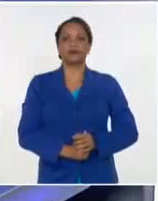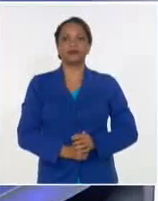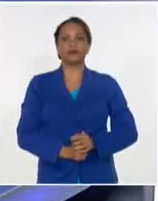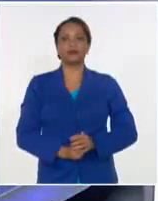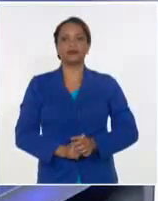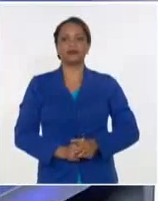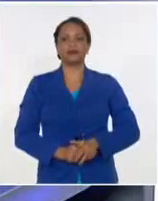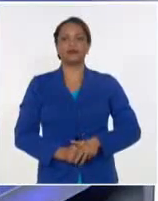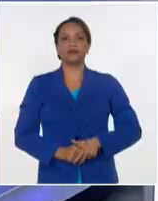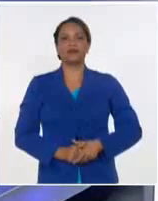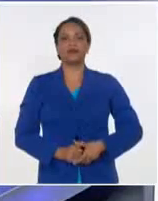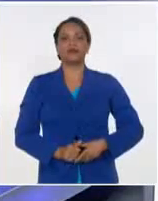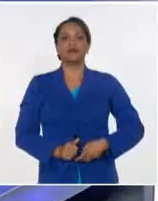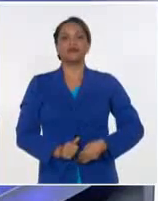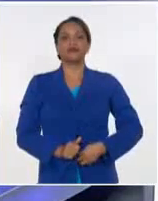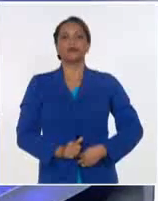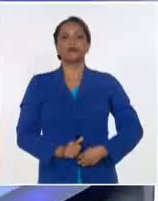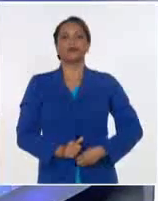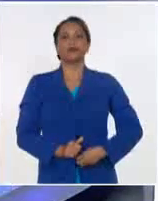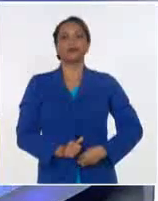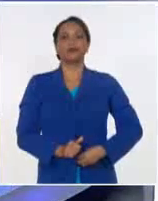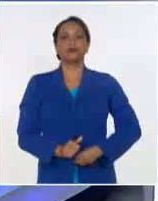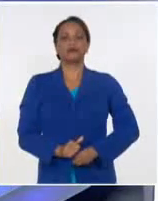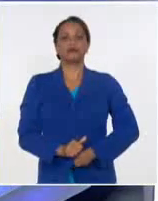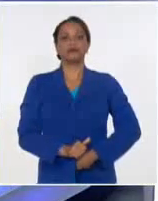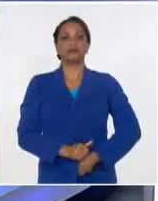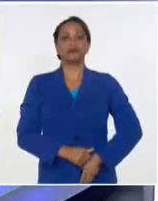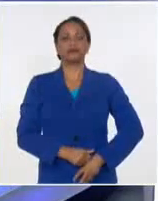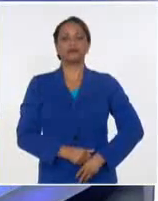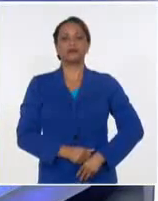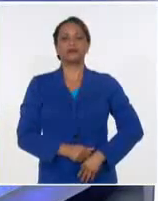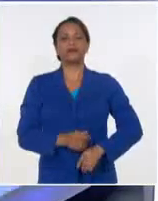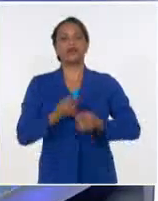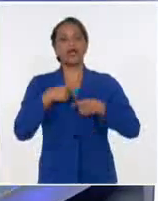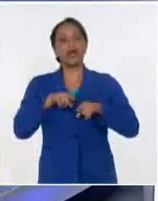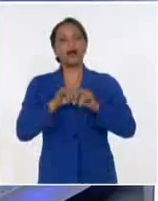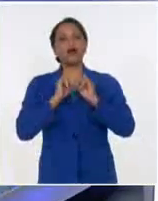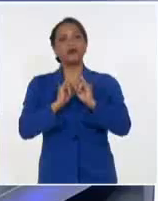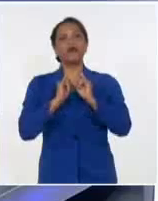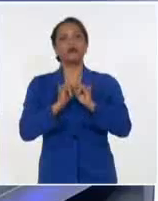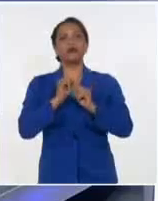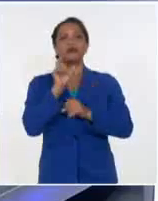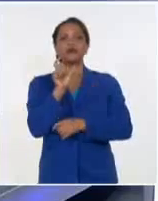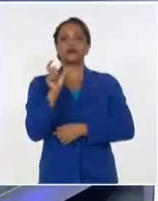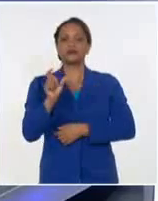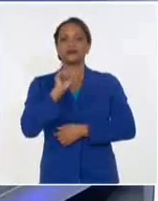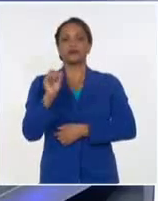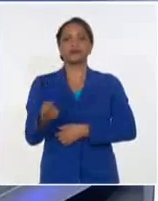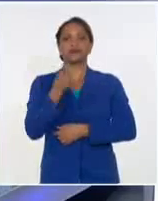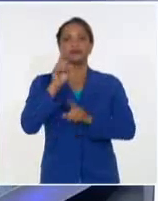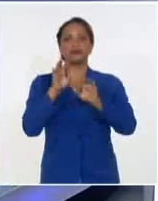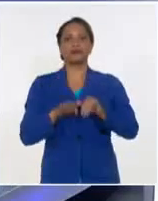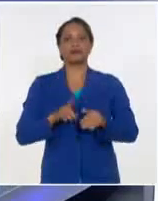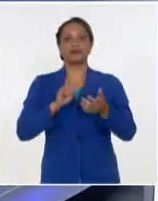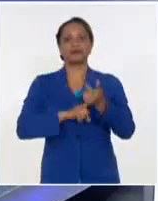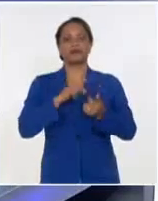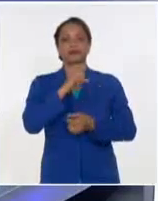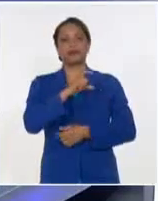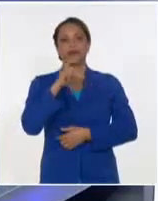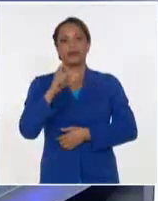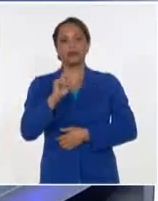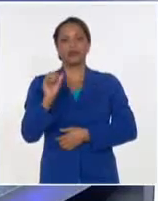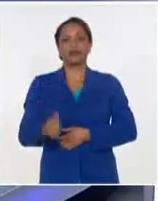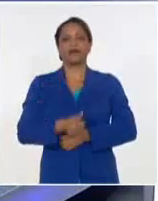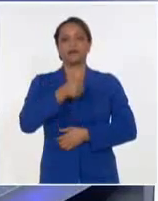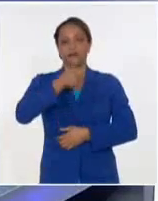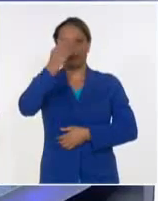Y como anunciamos a continuación, transmitimos íntegramente las palabras del primer secretario del Comité Central del Partido y presidente